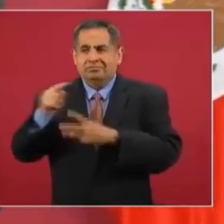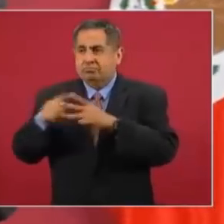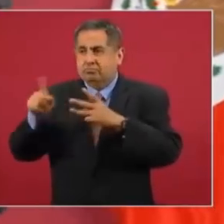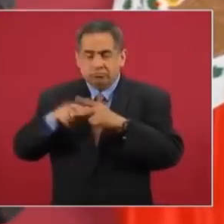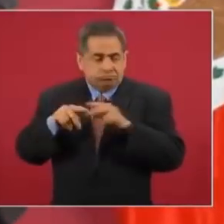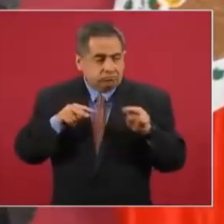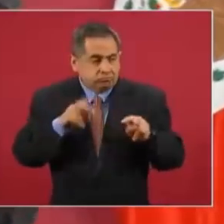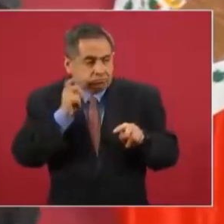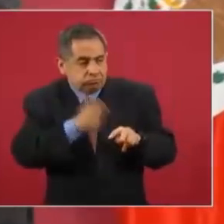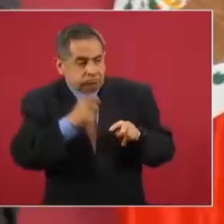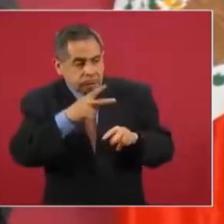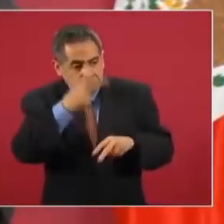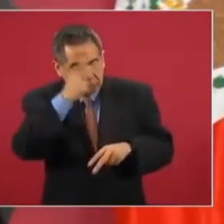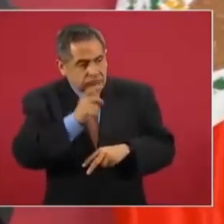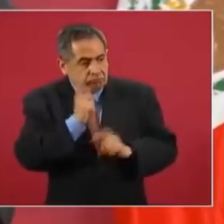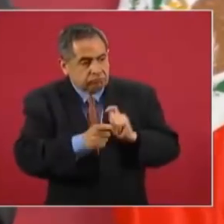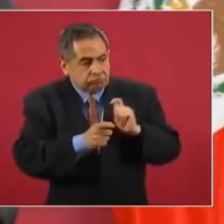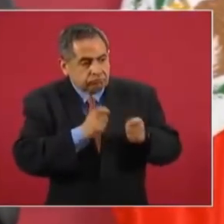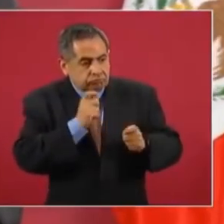están